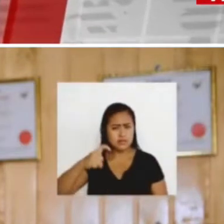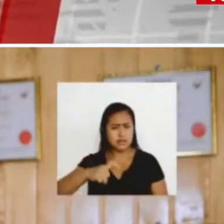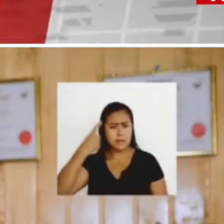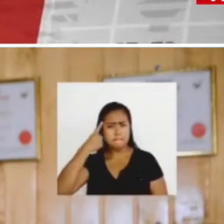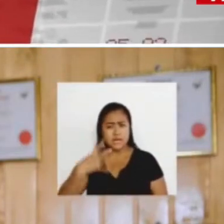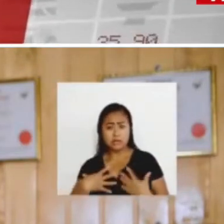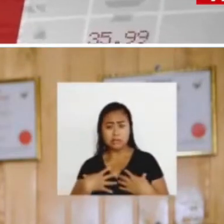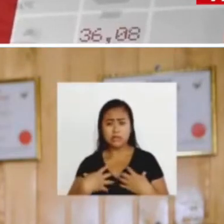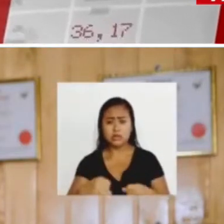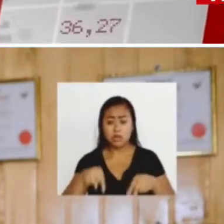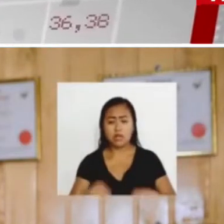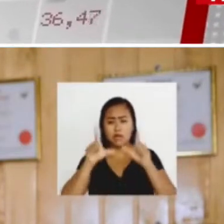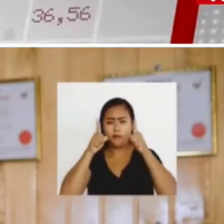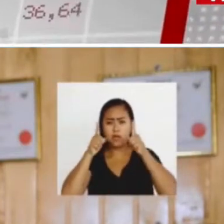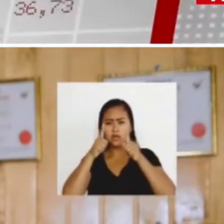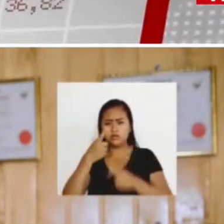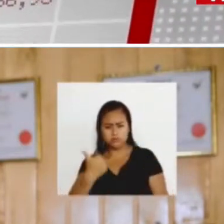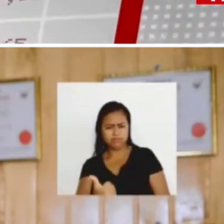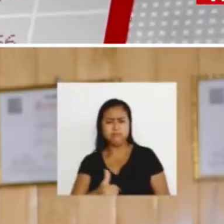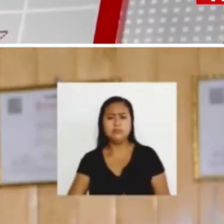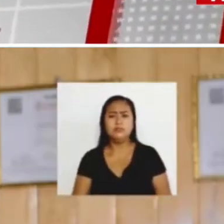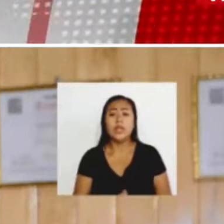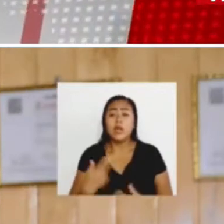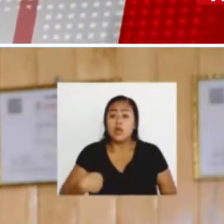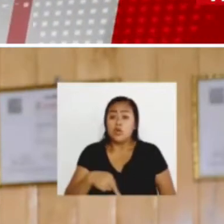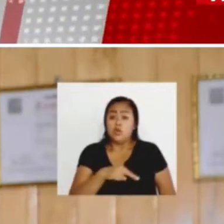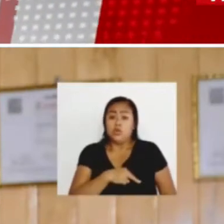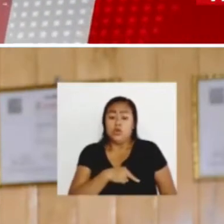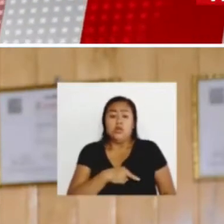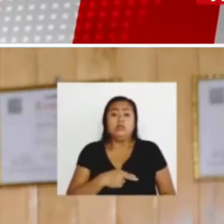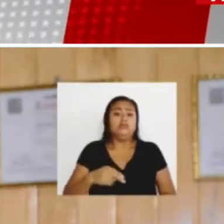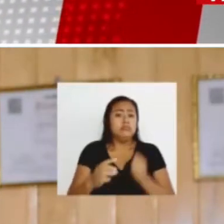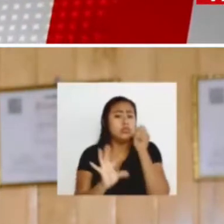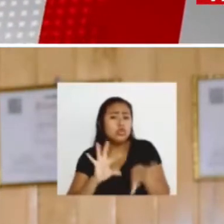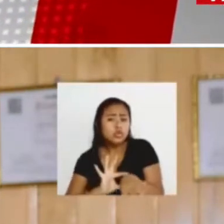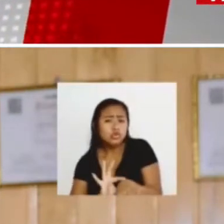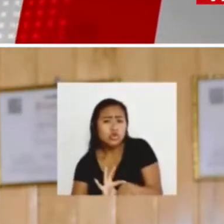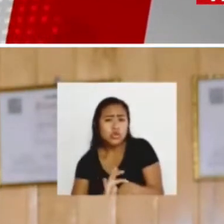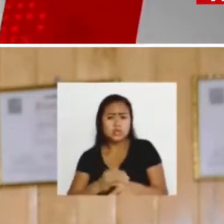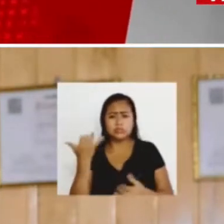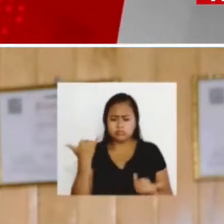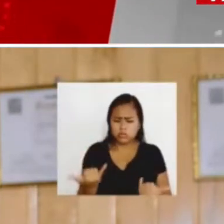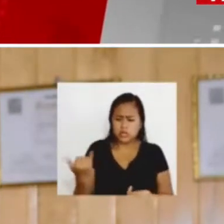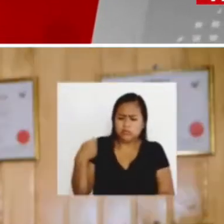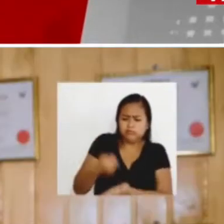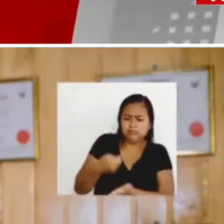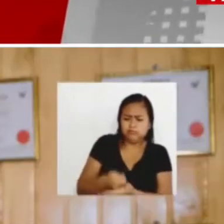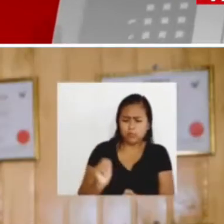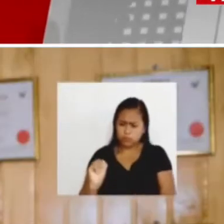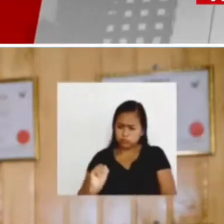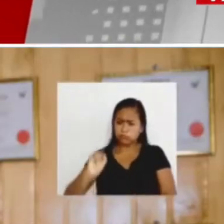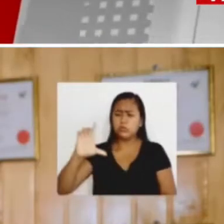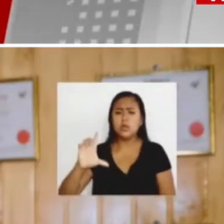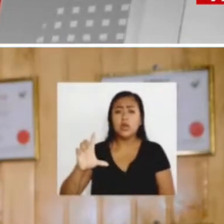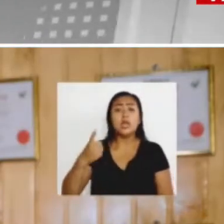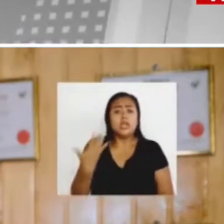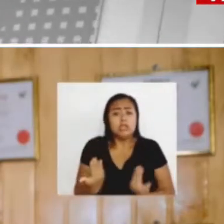proyectos o realizar proyectos si no estamos vacunados, porque los peruanos no van a poder salir a trabajar como debe